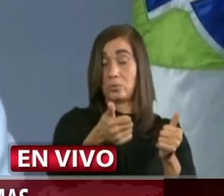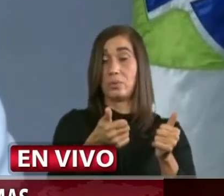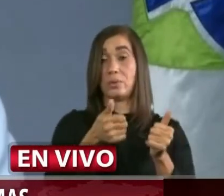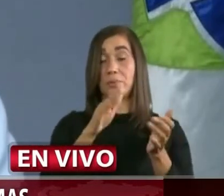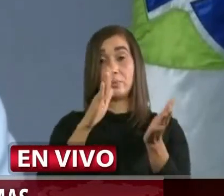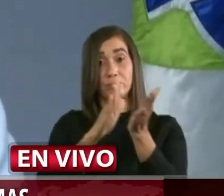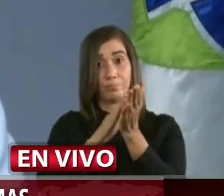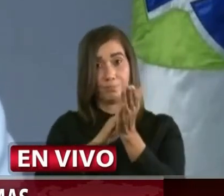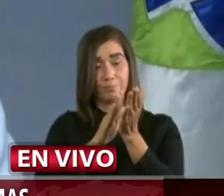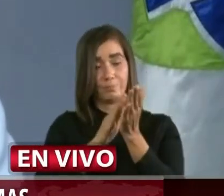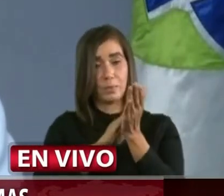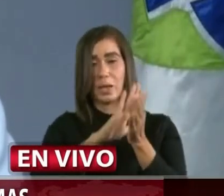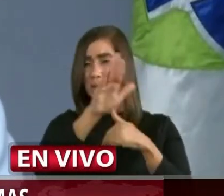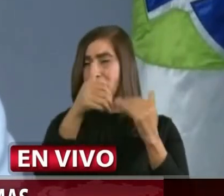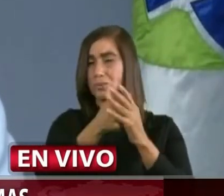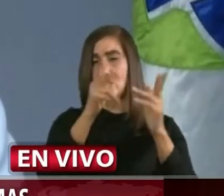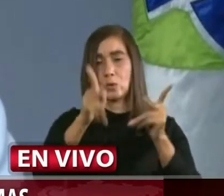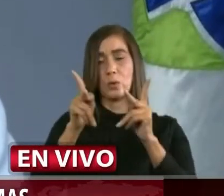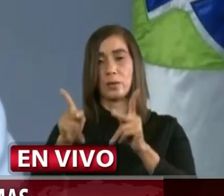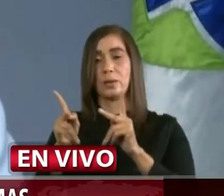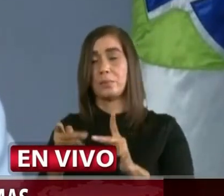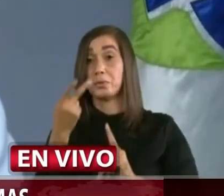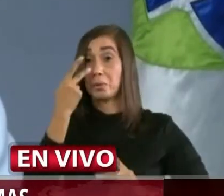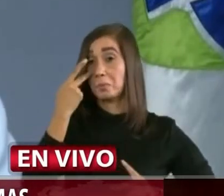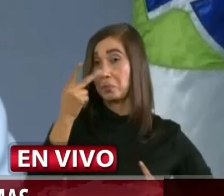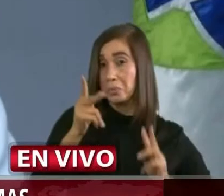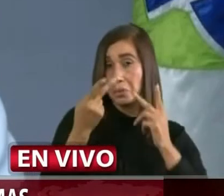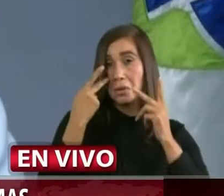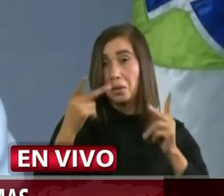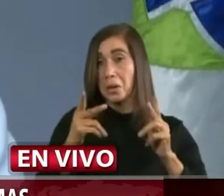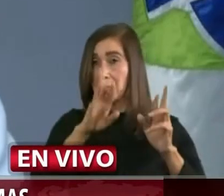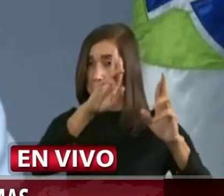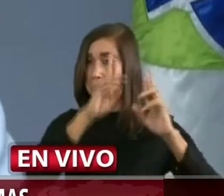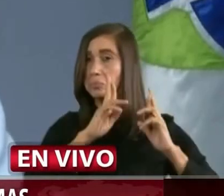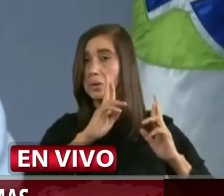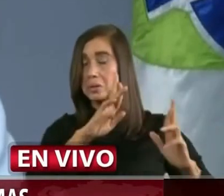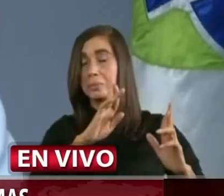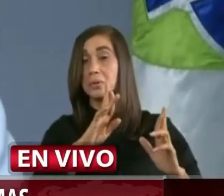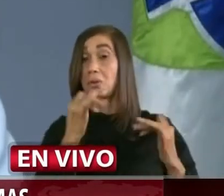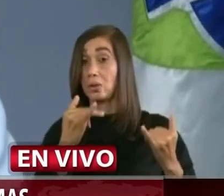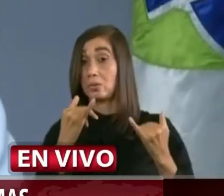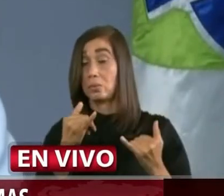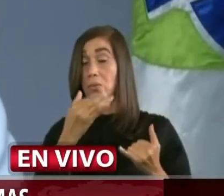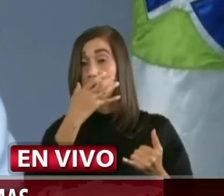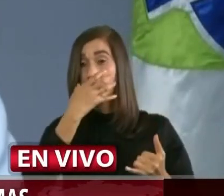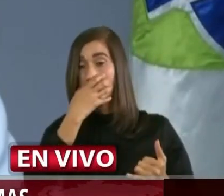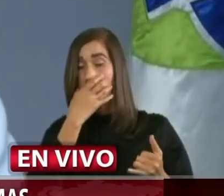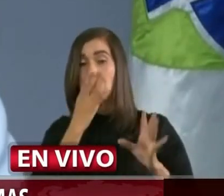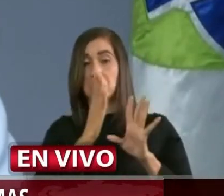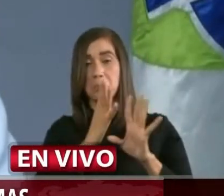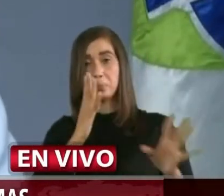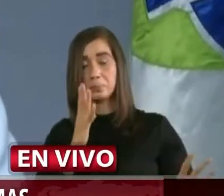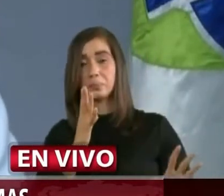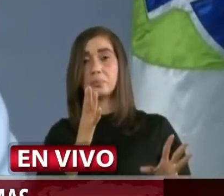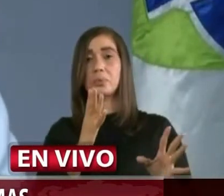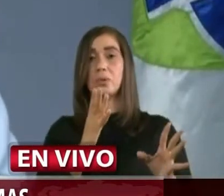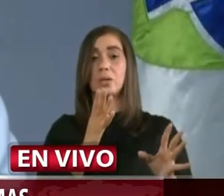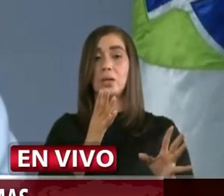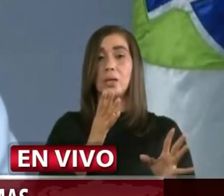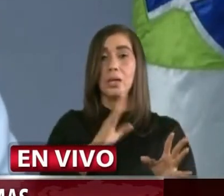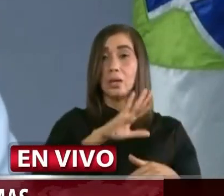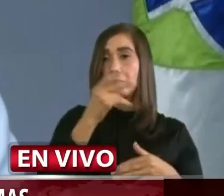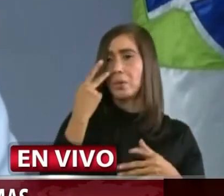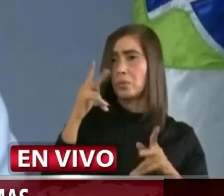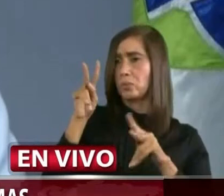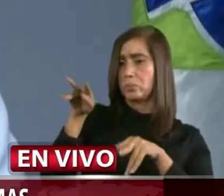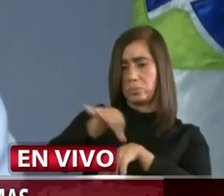estamos comprobando la dedicación y el respeto de cómo se ha acogido al uso